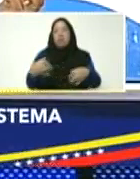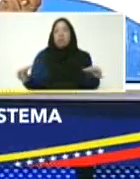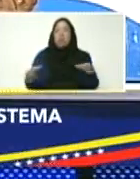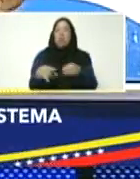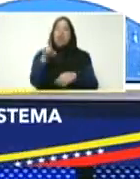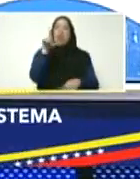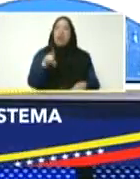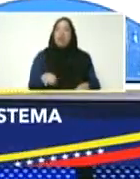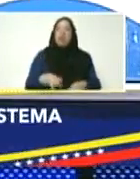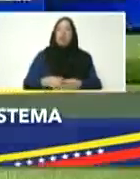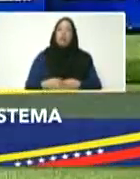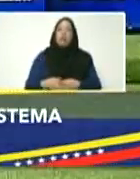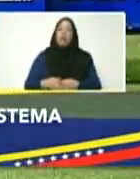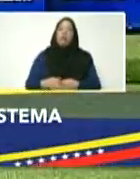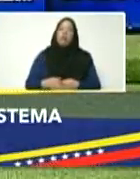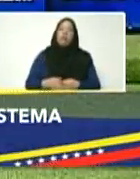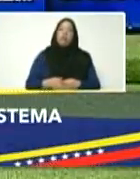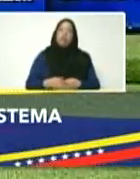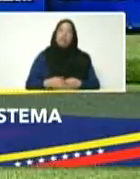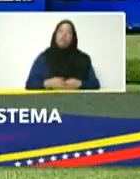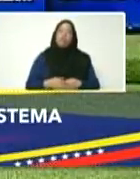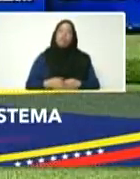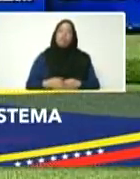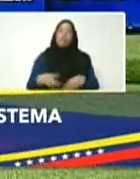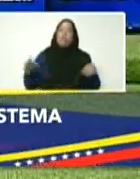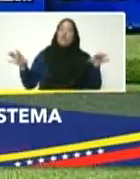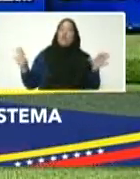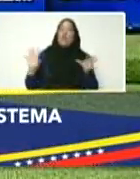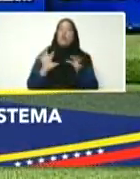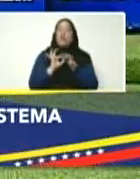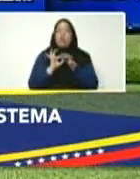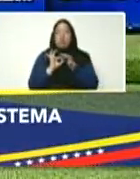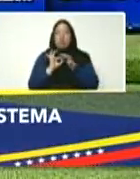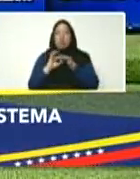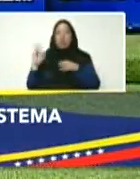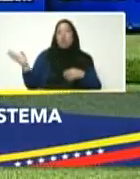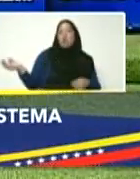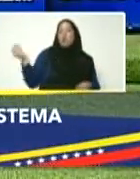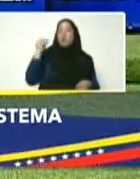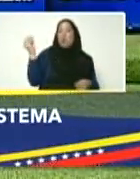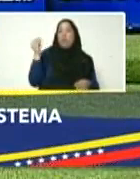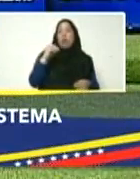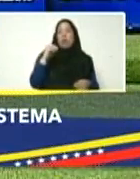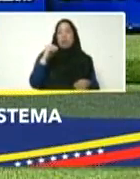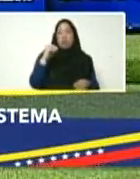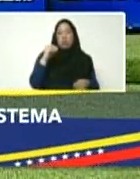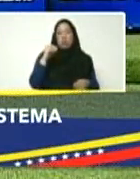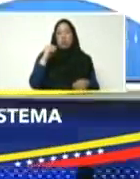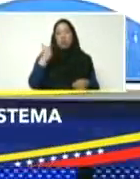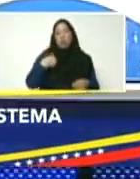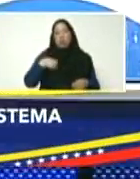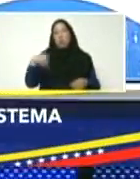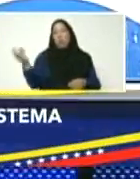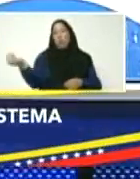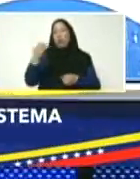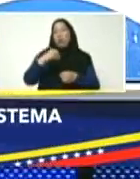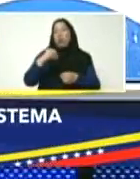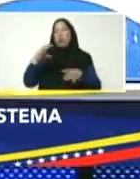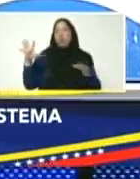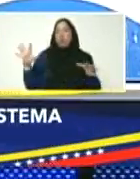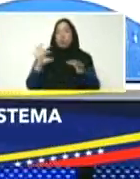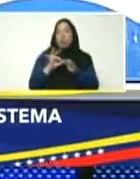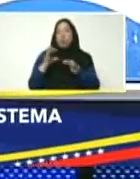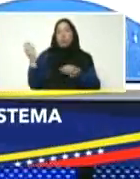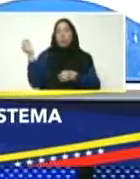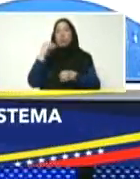paso, organizar, unir y sumar. Y yo le agregué organizar,